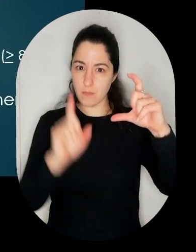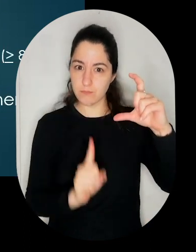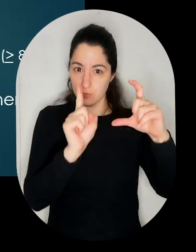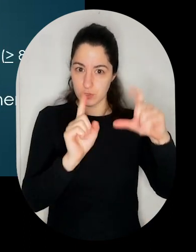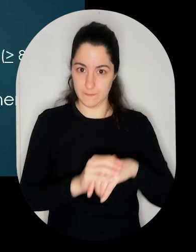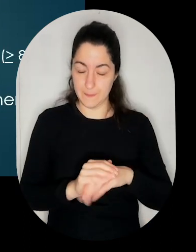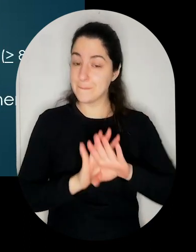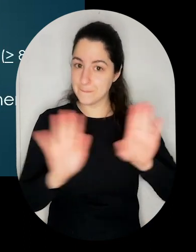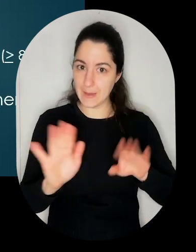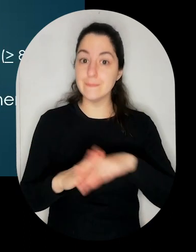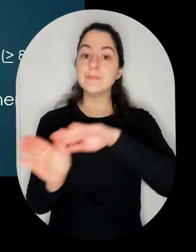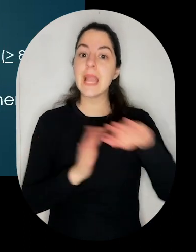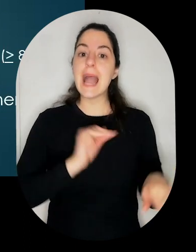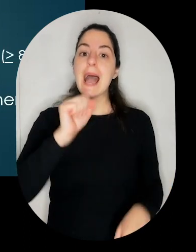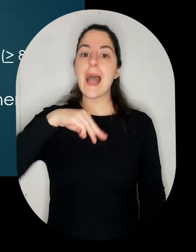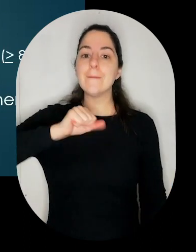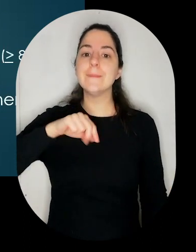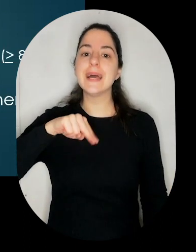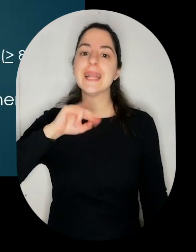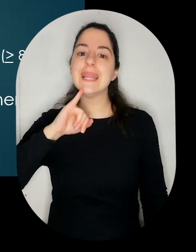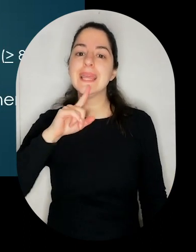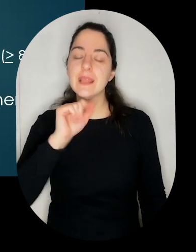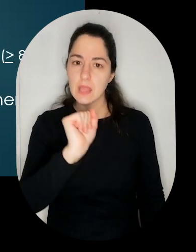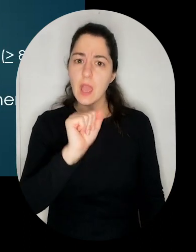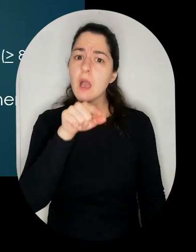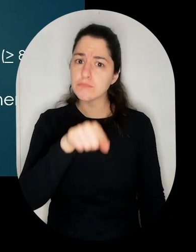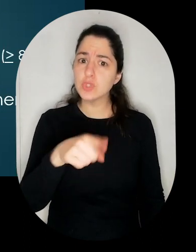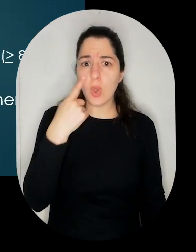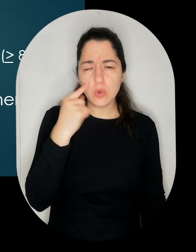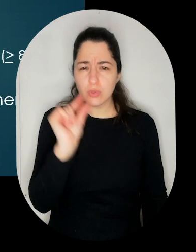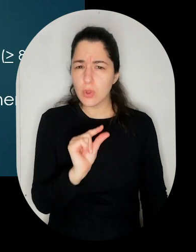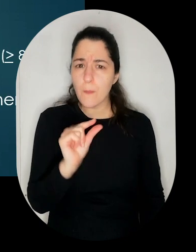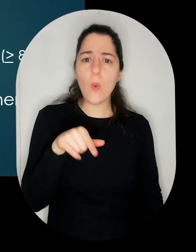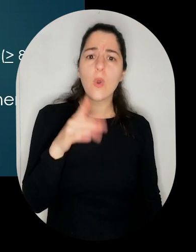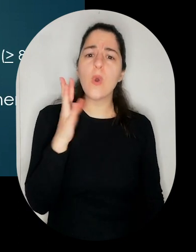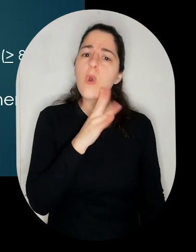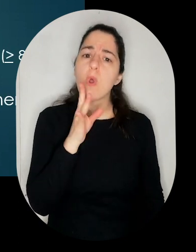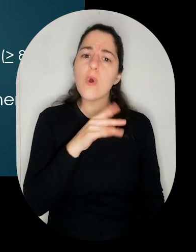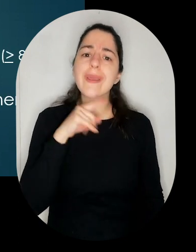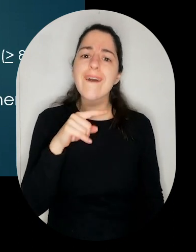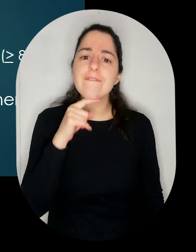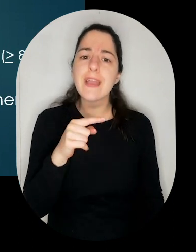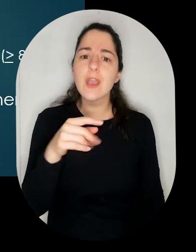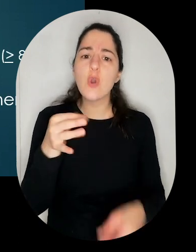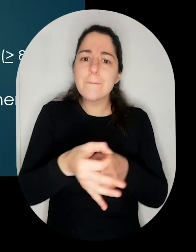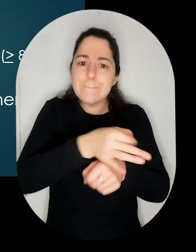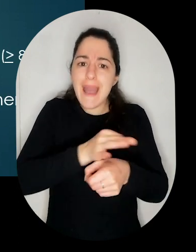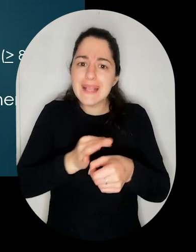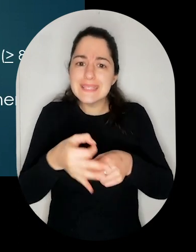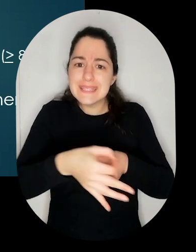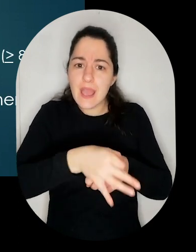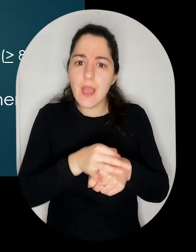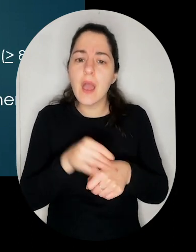Amanita rubescens. Esta es una amanita que mucha gente no sabe que es comestible. Se está volviendo cada vez más conocido. De color café, con